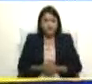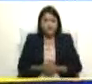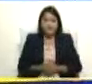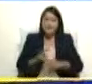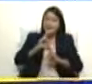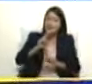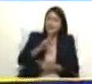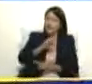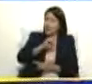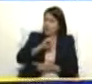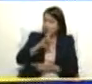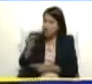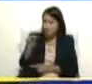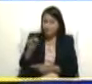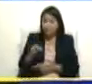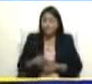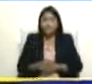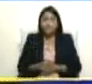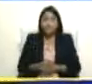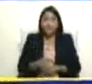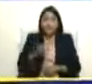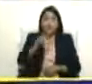Opción del no,